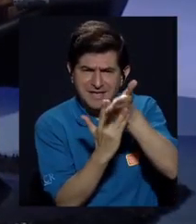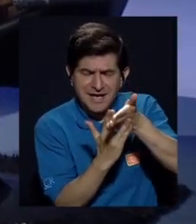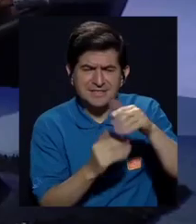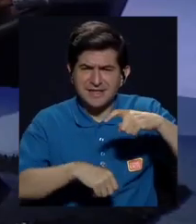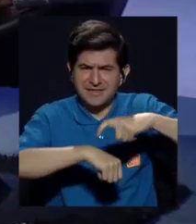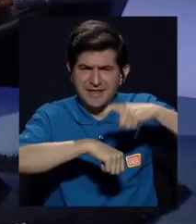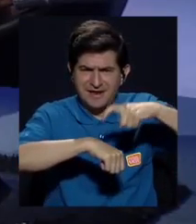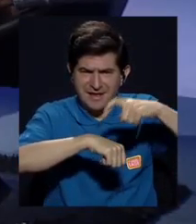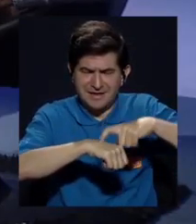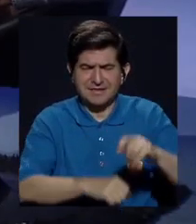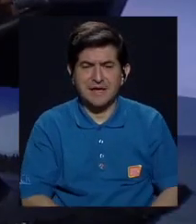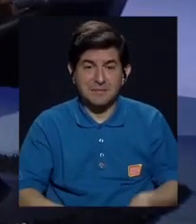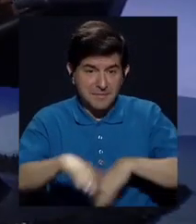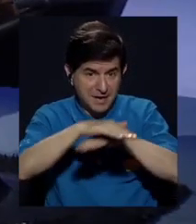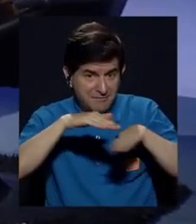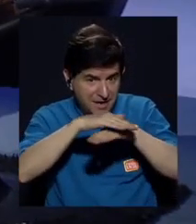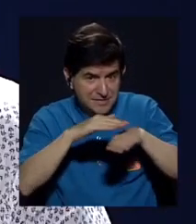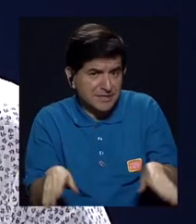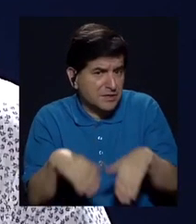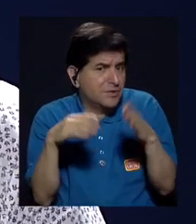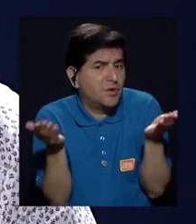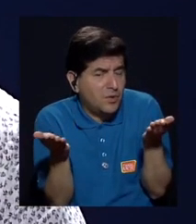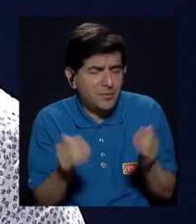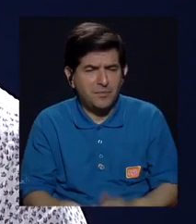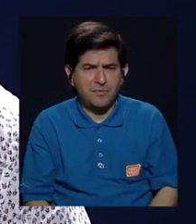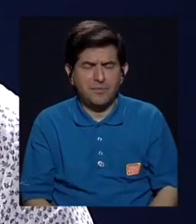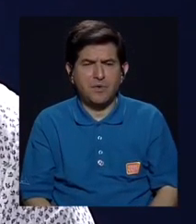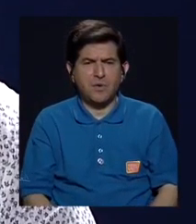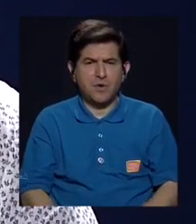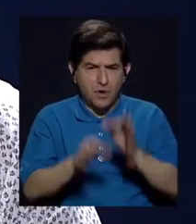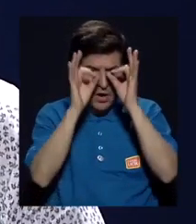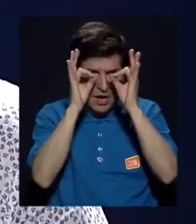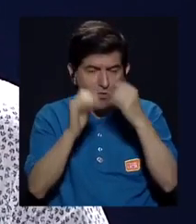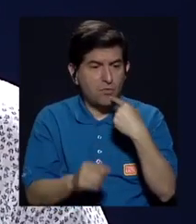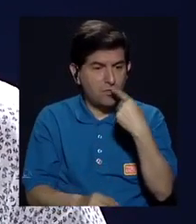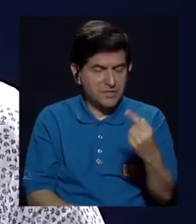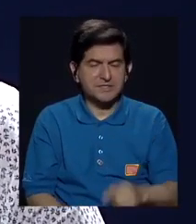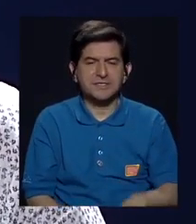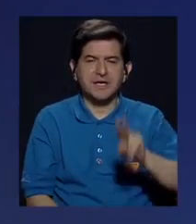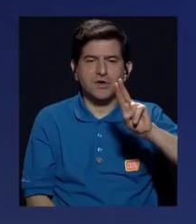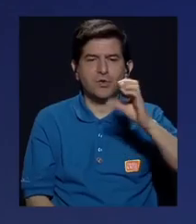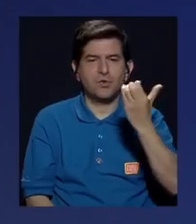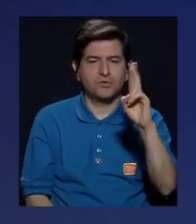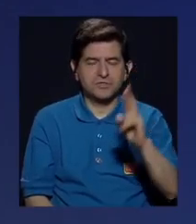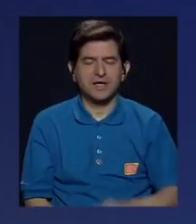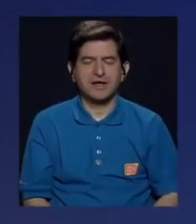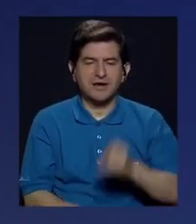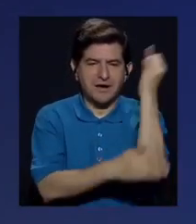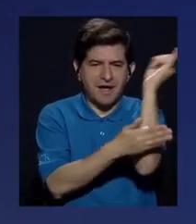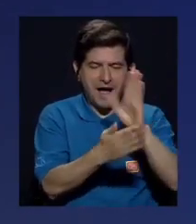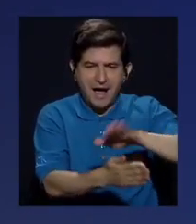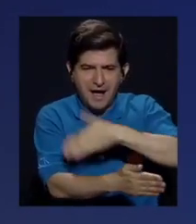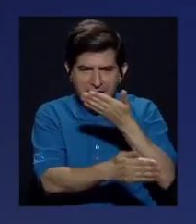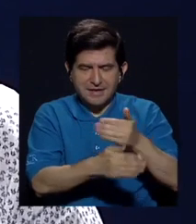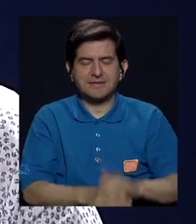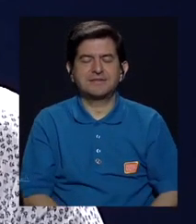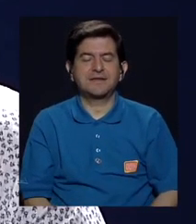etapa que hemos llamado la etapa básica? Supongo que en Google pone Universidad de Costa Rica,